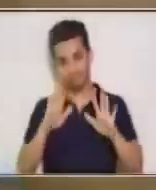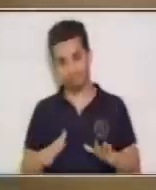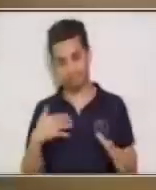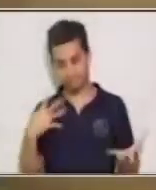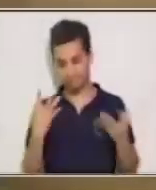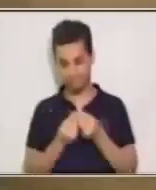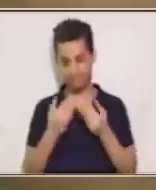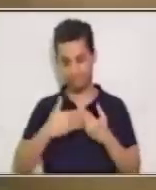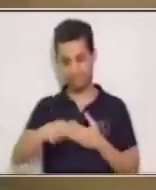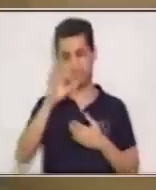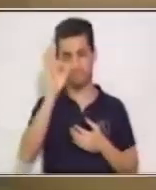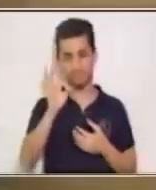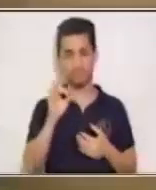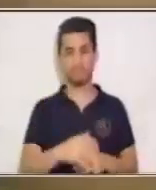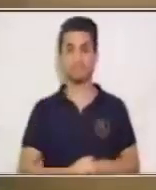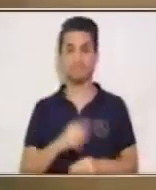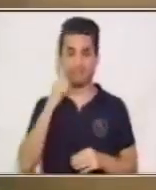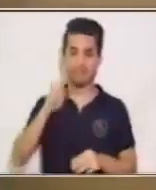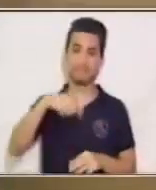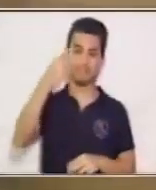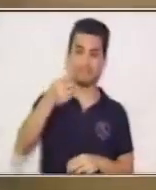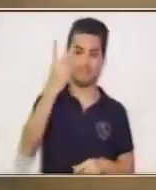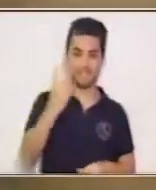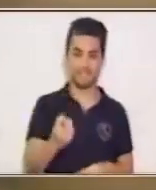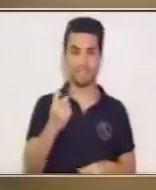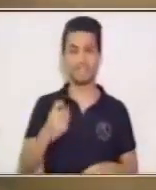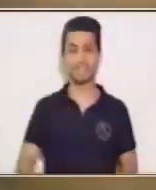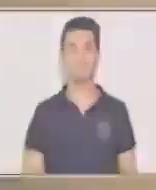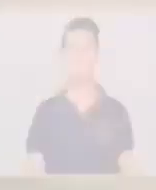que juntos saldremos adelante. Hasta la próxima.